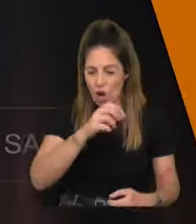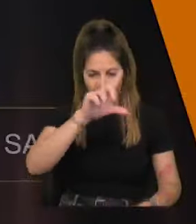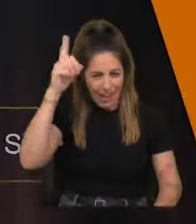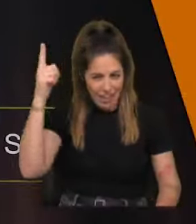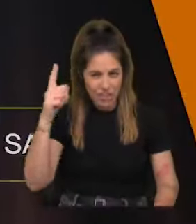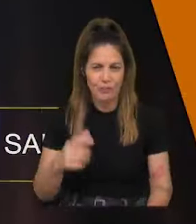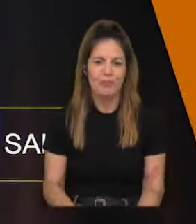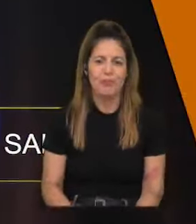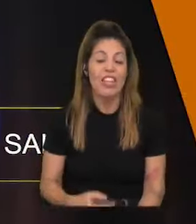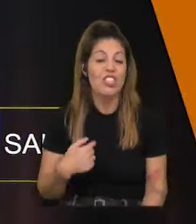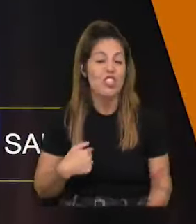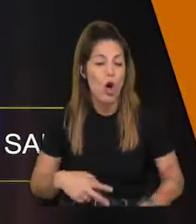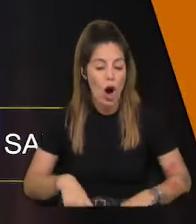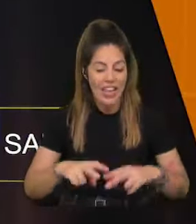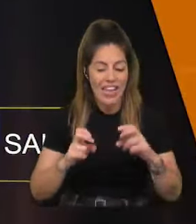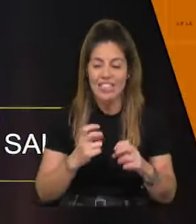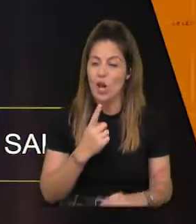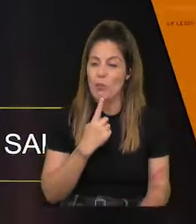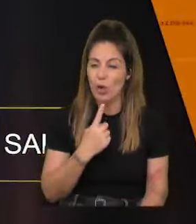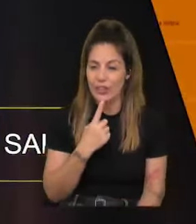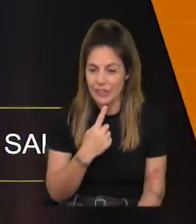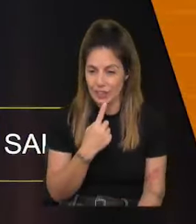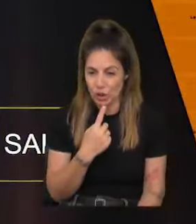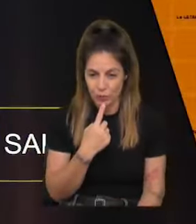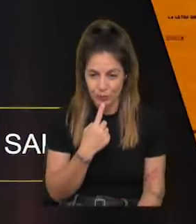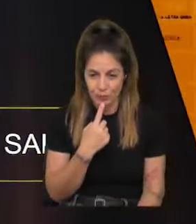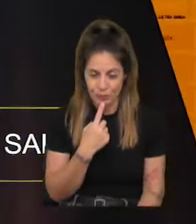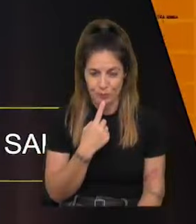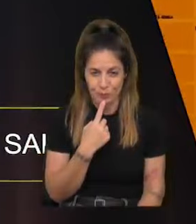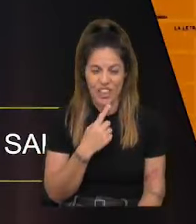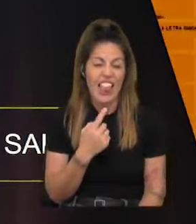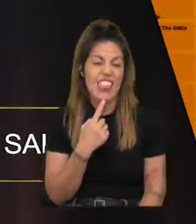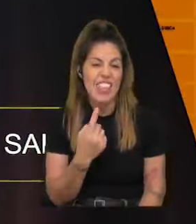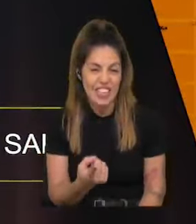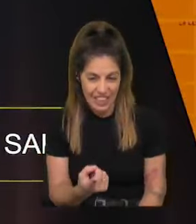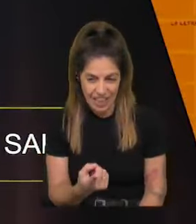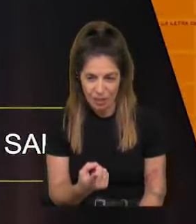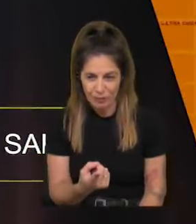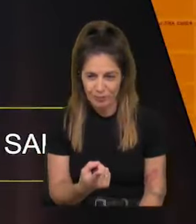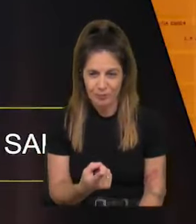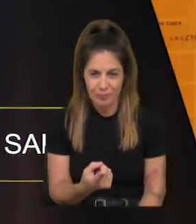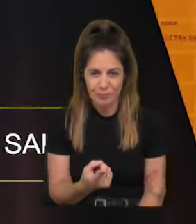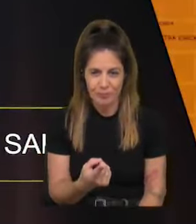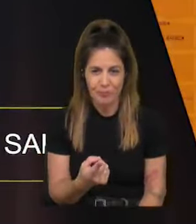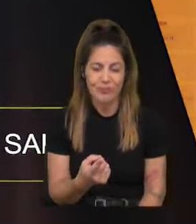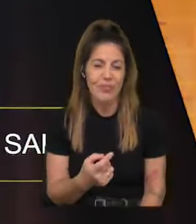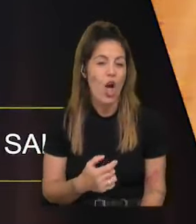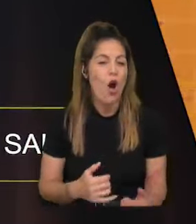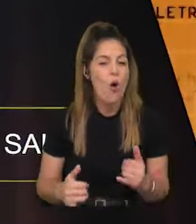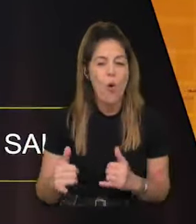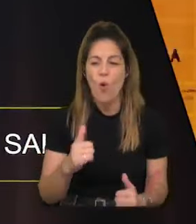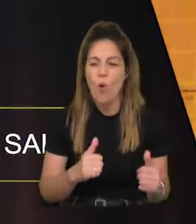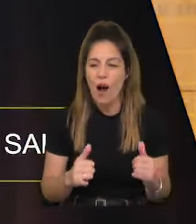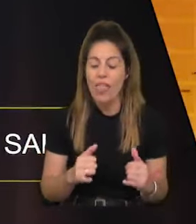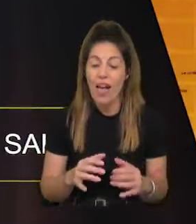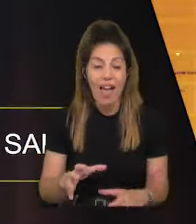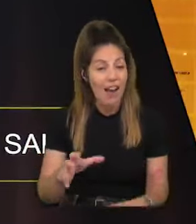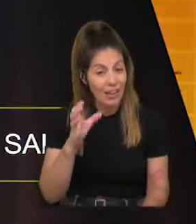yo fuera analista político diría que es una jug de altísimo